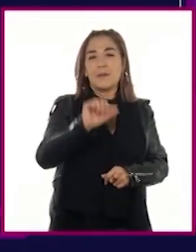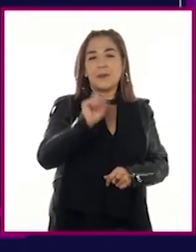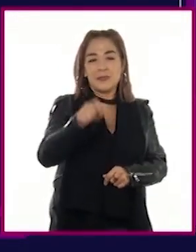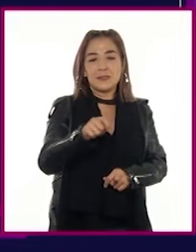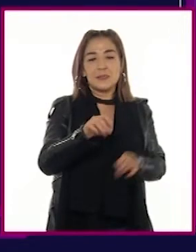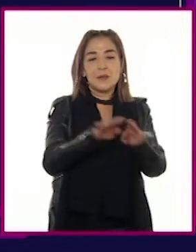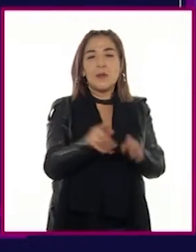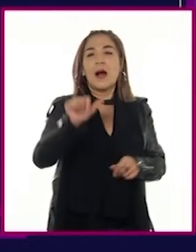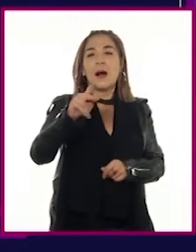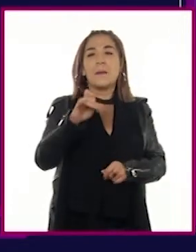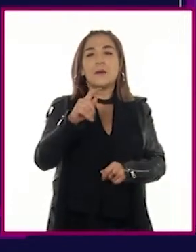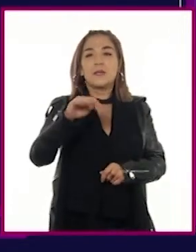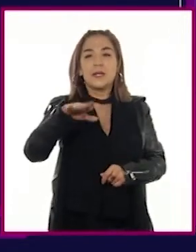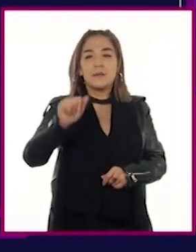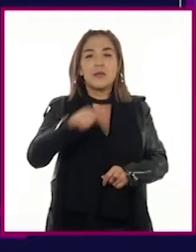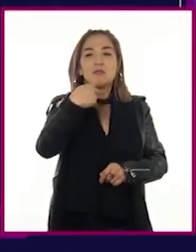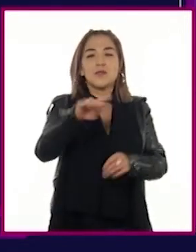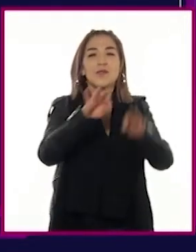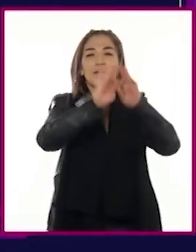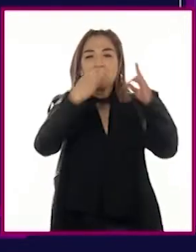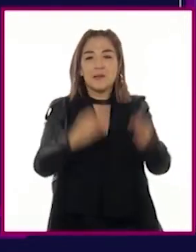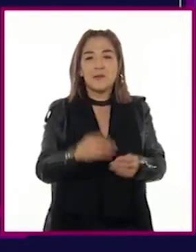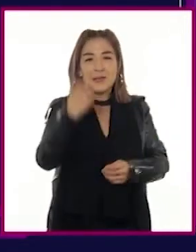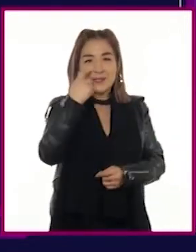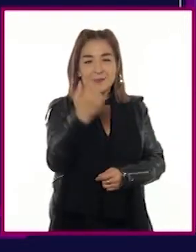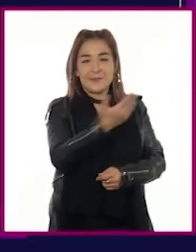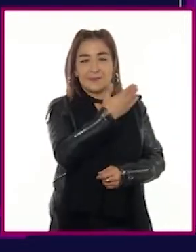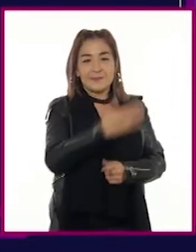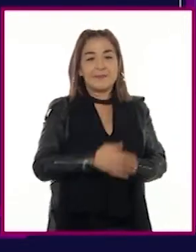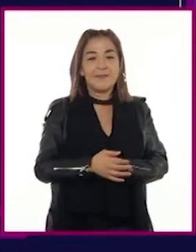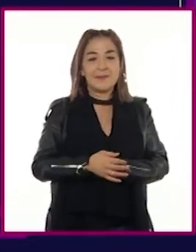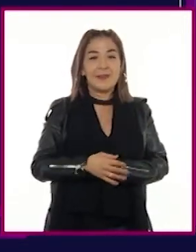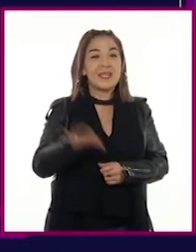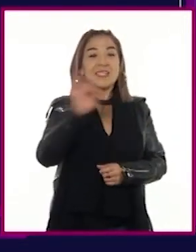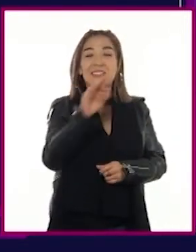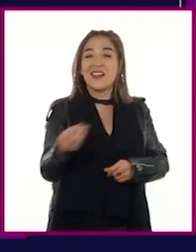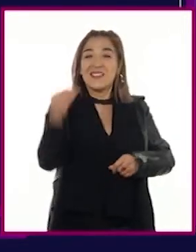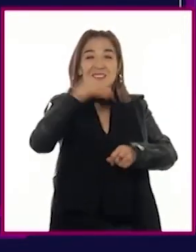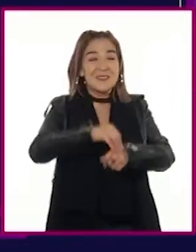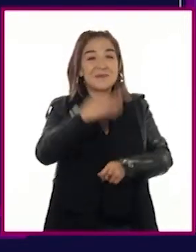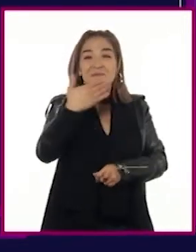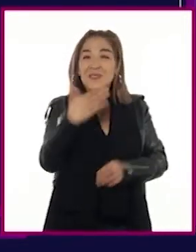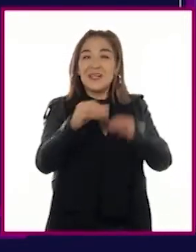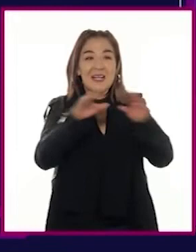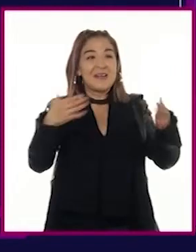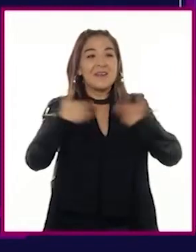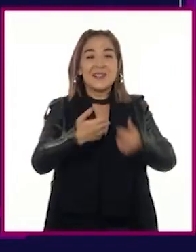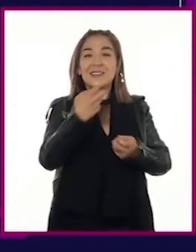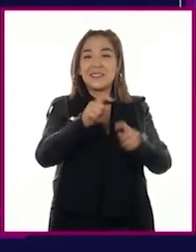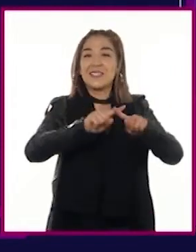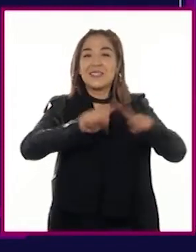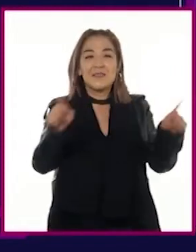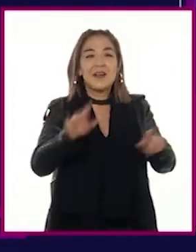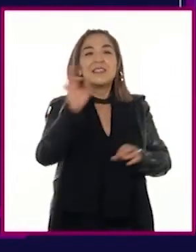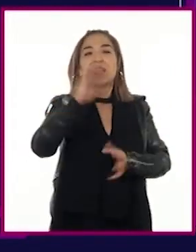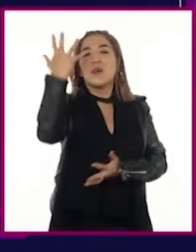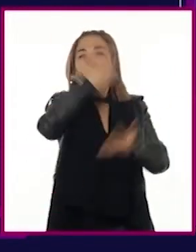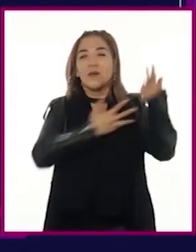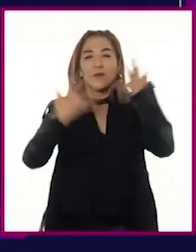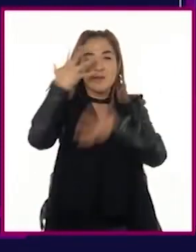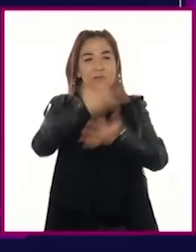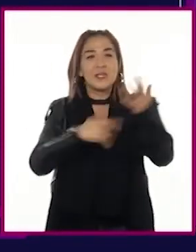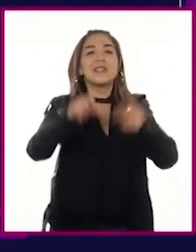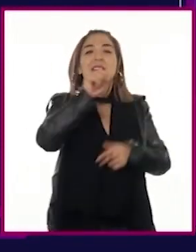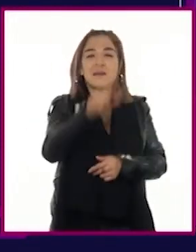de la circunferencia circunscrita al polígono. Si no se establece con claridad la diferencia, puede generar confusión, así